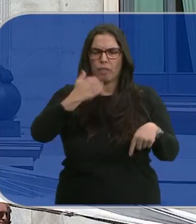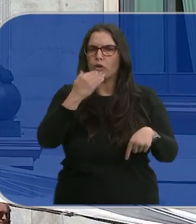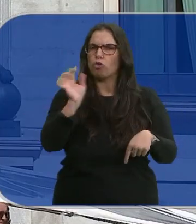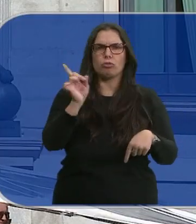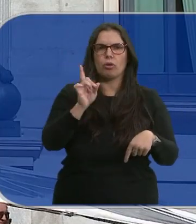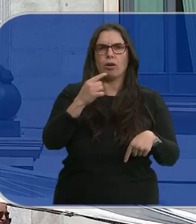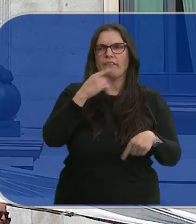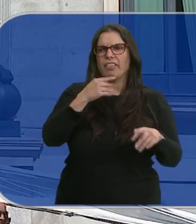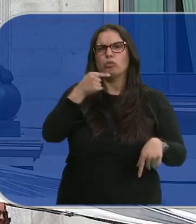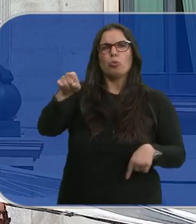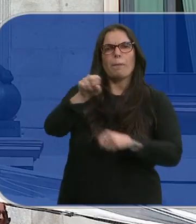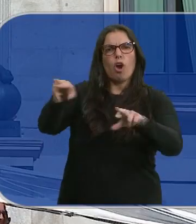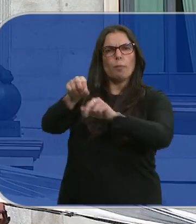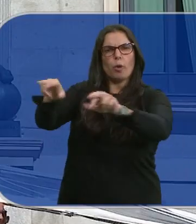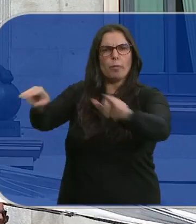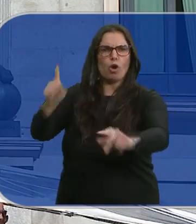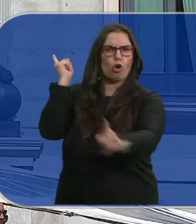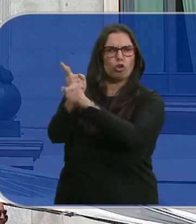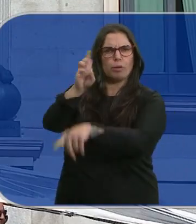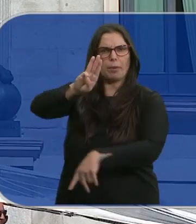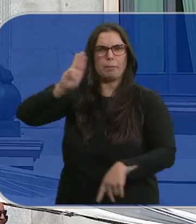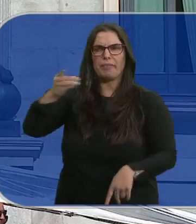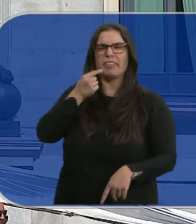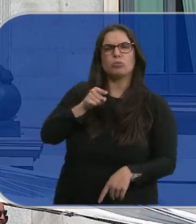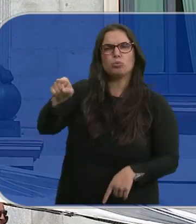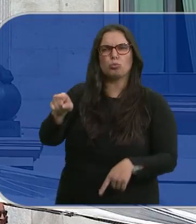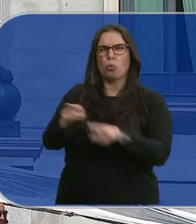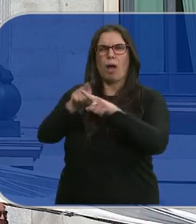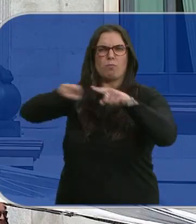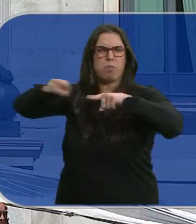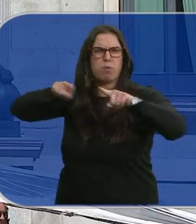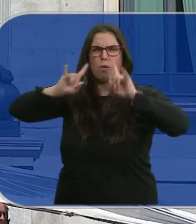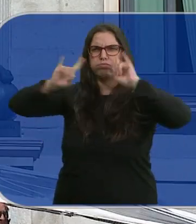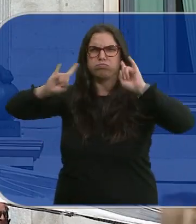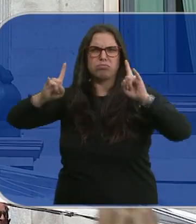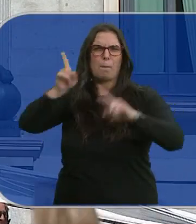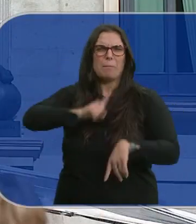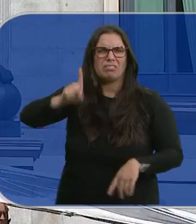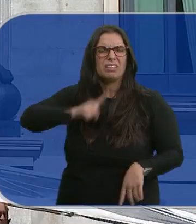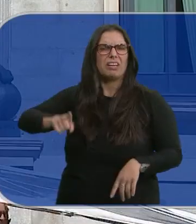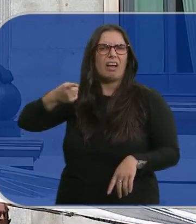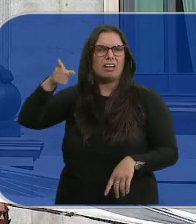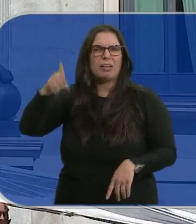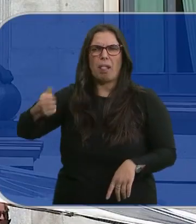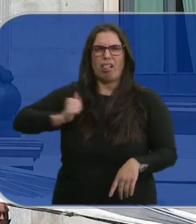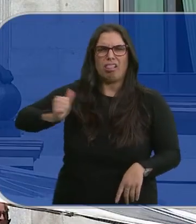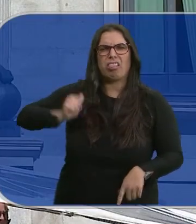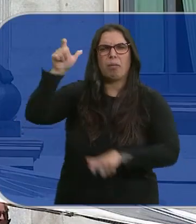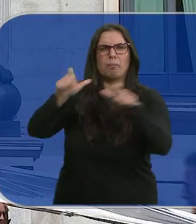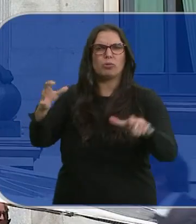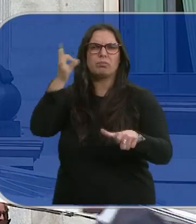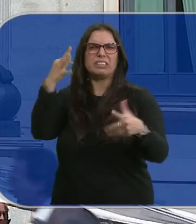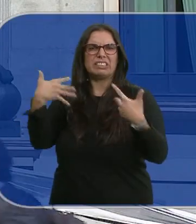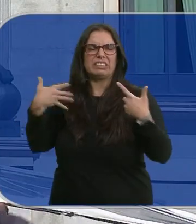por la técnica del y tú más, atacando al Partido Popular, al que acusa de generar alarma social a través de bulos y también de utilizar a las víctimas de